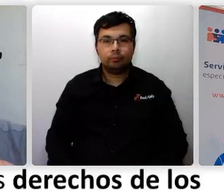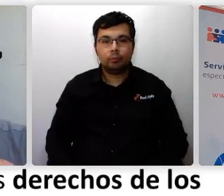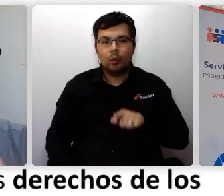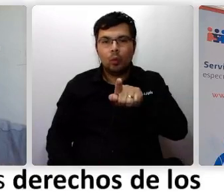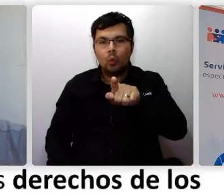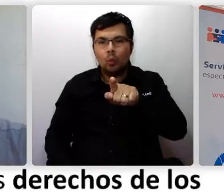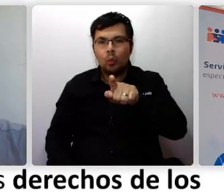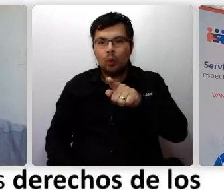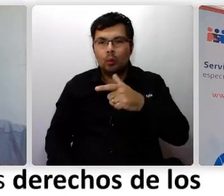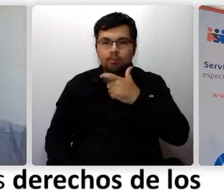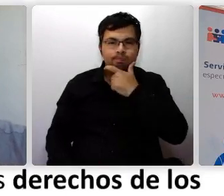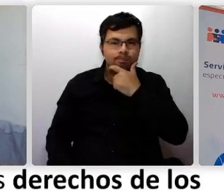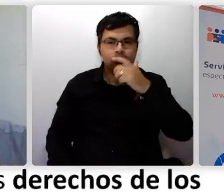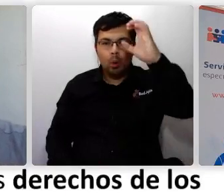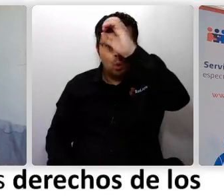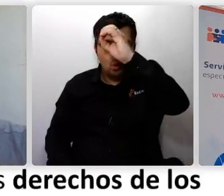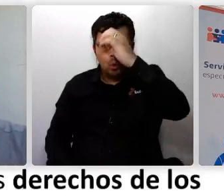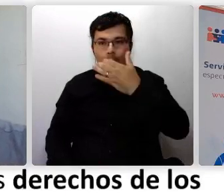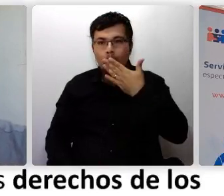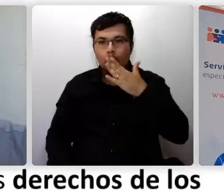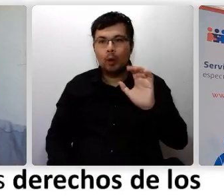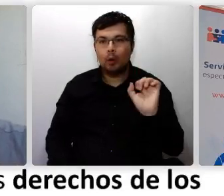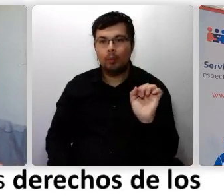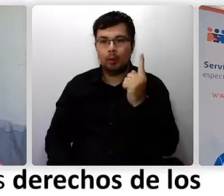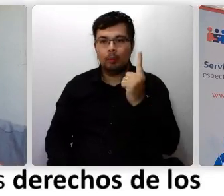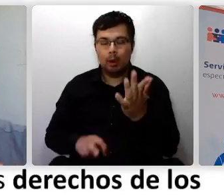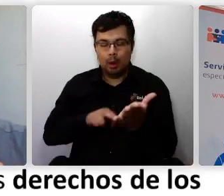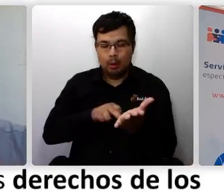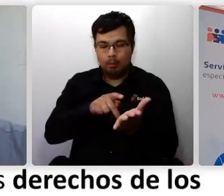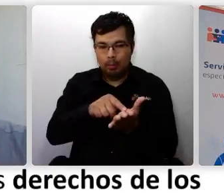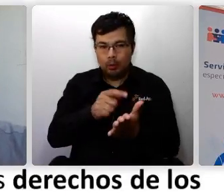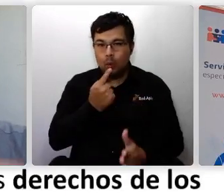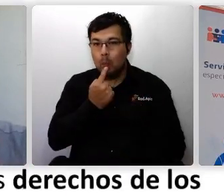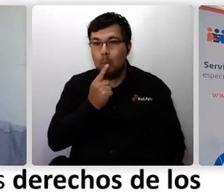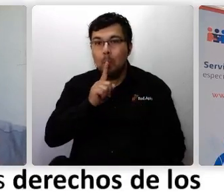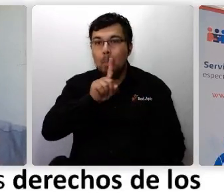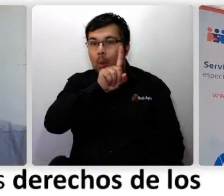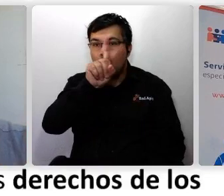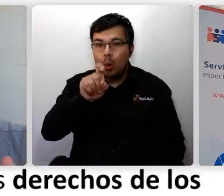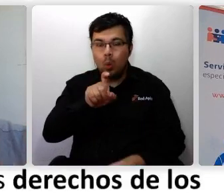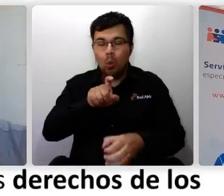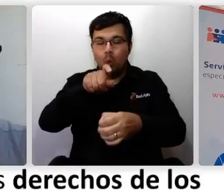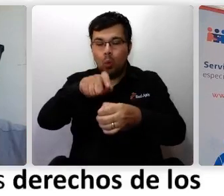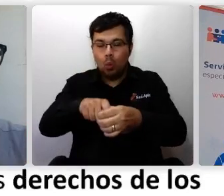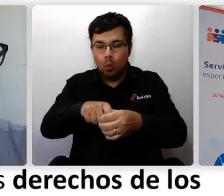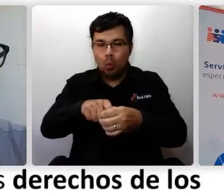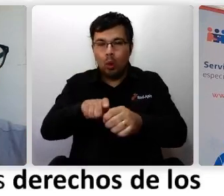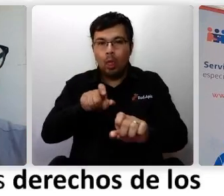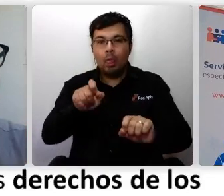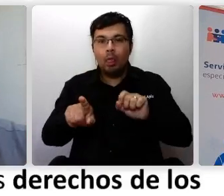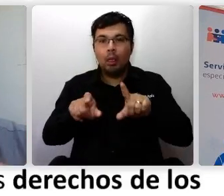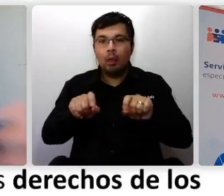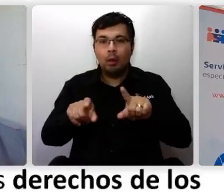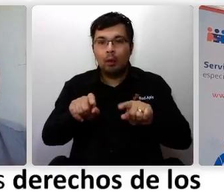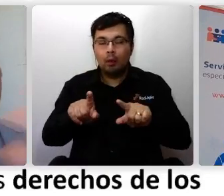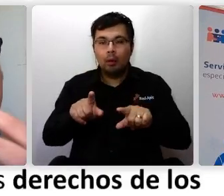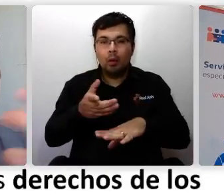primer paso es contactarme con la Defensoría? ¿El primer paso para entender de qué está pasando y cómo me pueden ayudar?